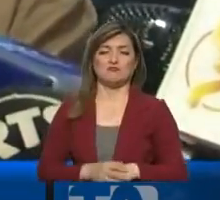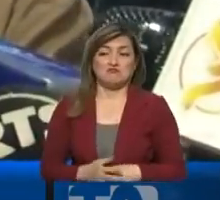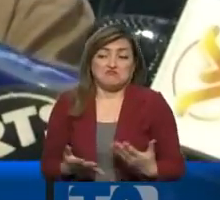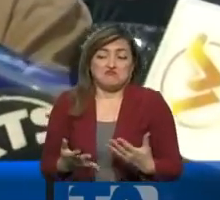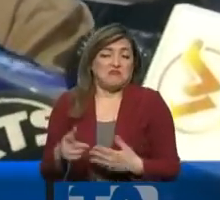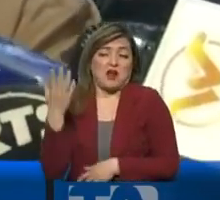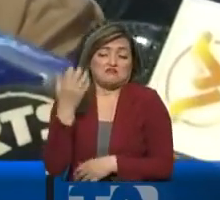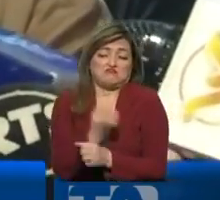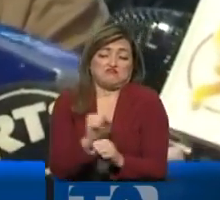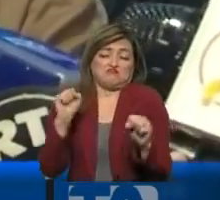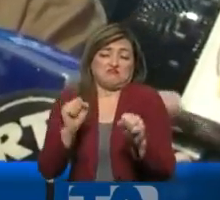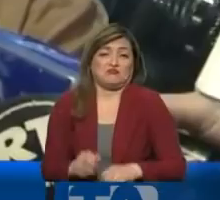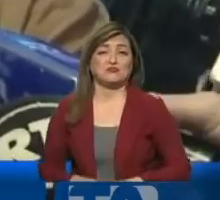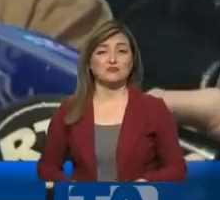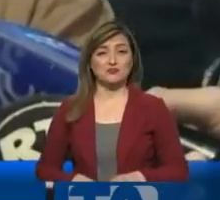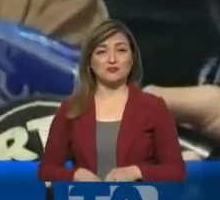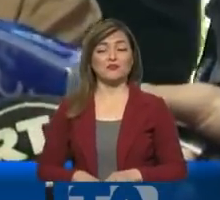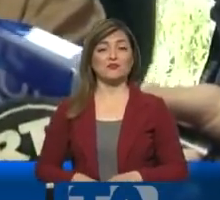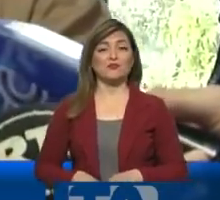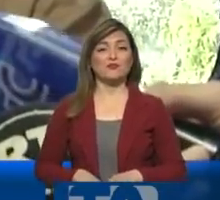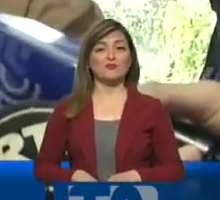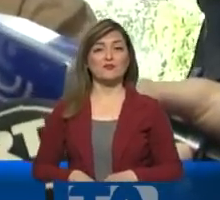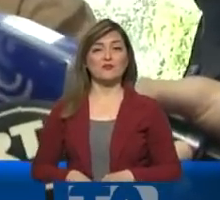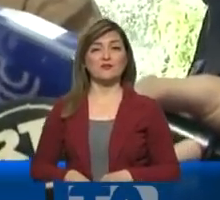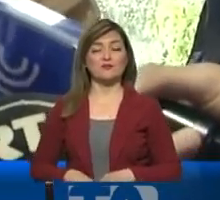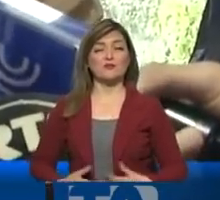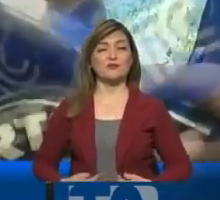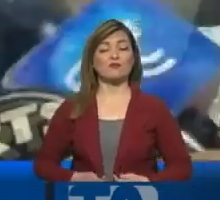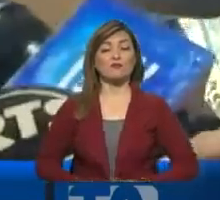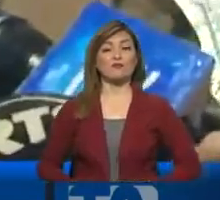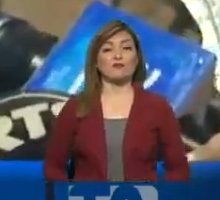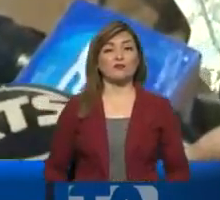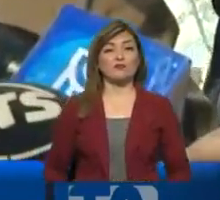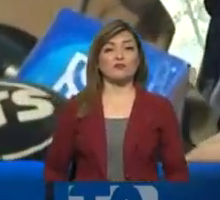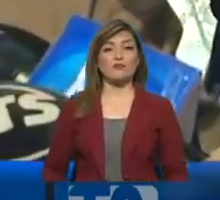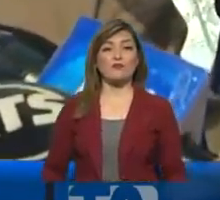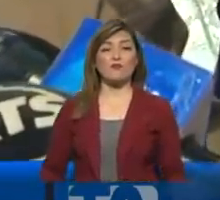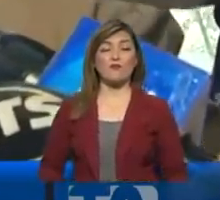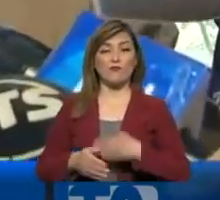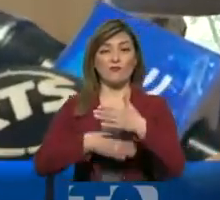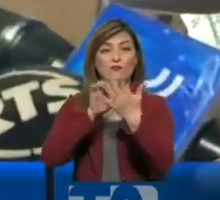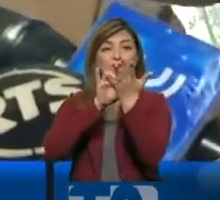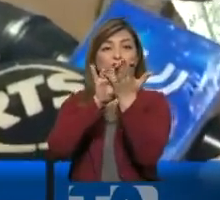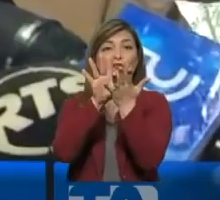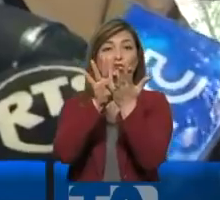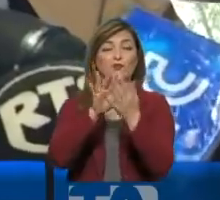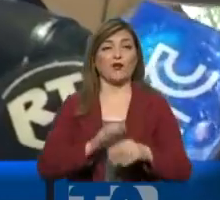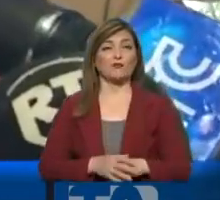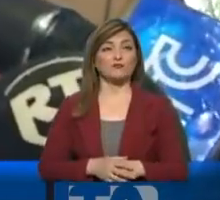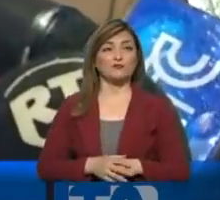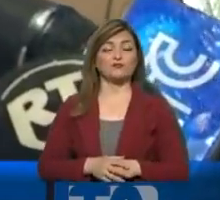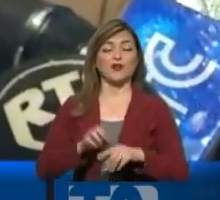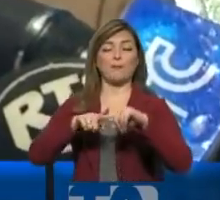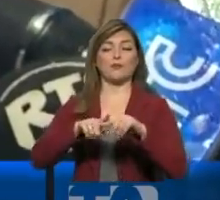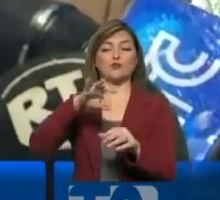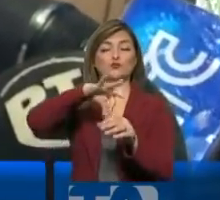en audiencia, ni nada de lo que hemos probado, servirá porque prácticamente ya está definida la votación. Proceso de revocatoria, que es un proceso puro y que depende del voto de